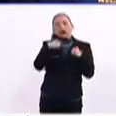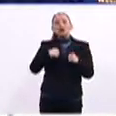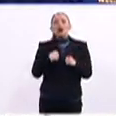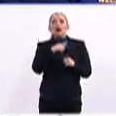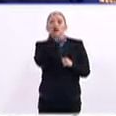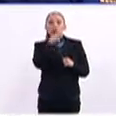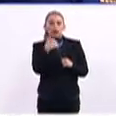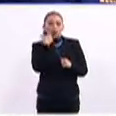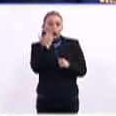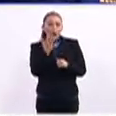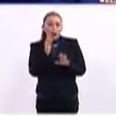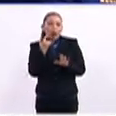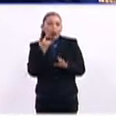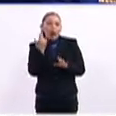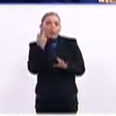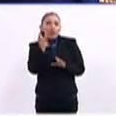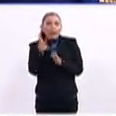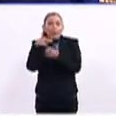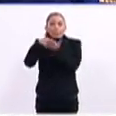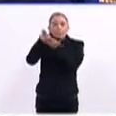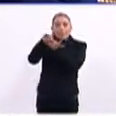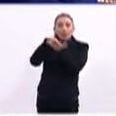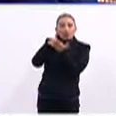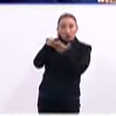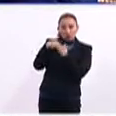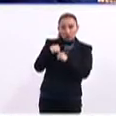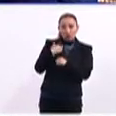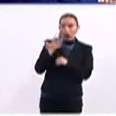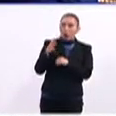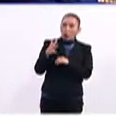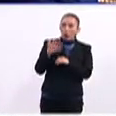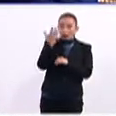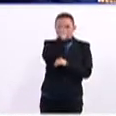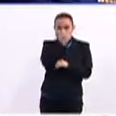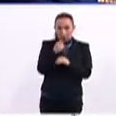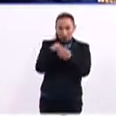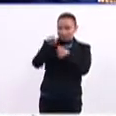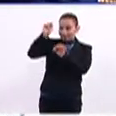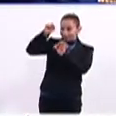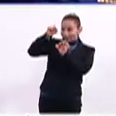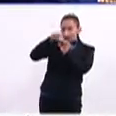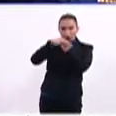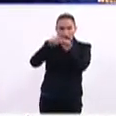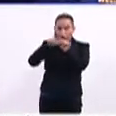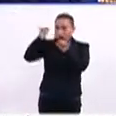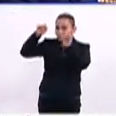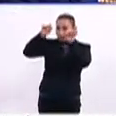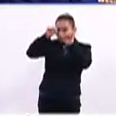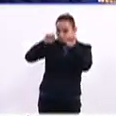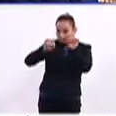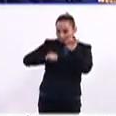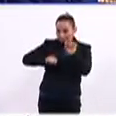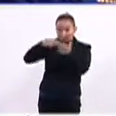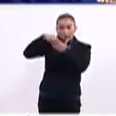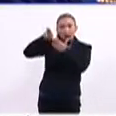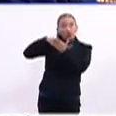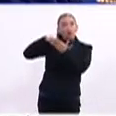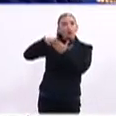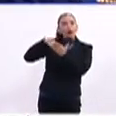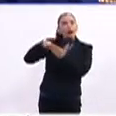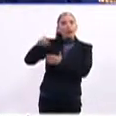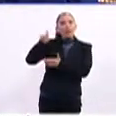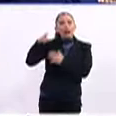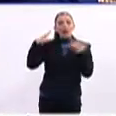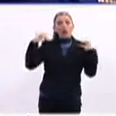hacer una pintura. Cuando ya tenía yo como habilidad con el pincel y con los colores, una pintura de